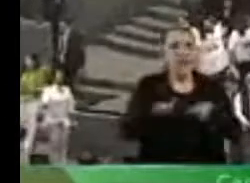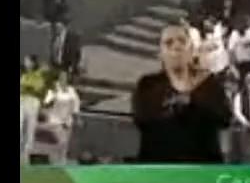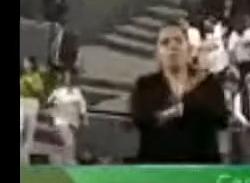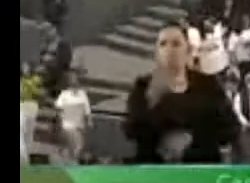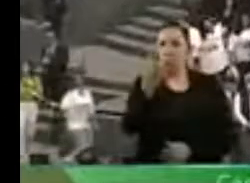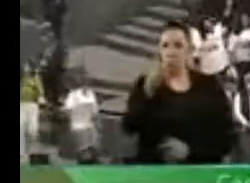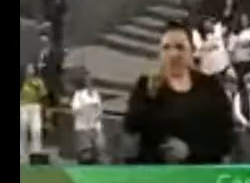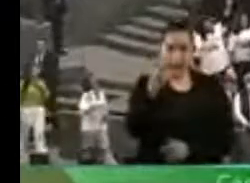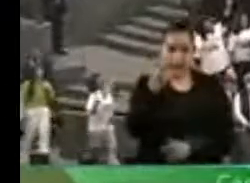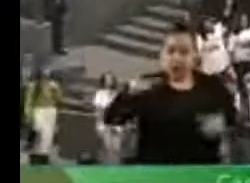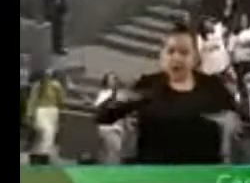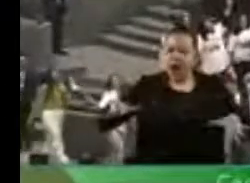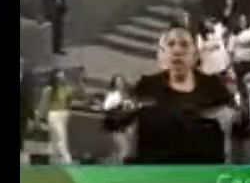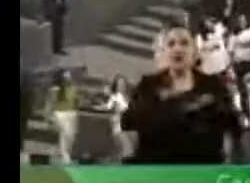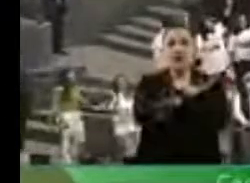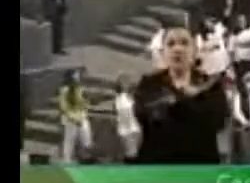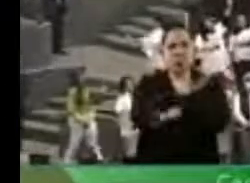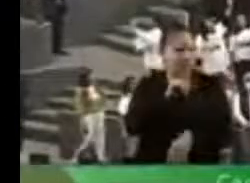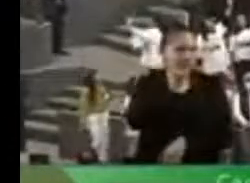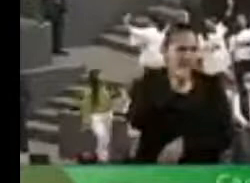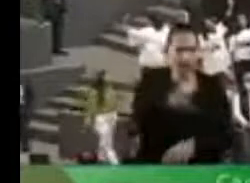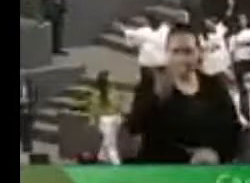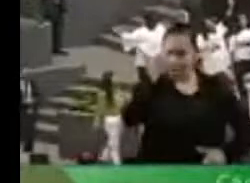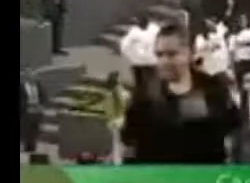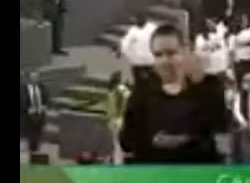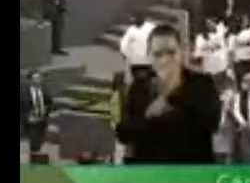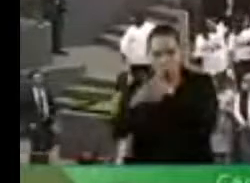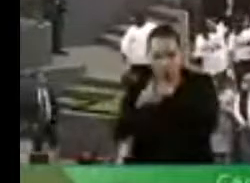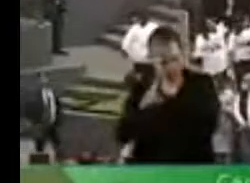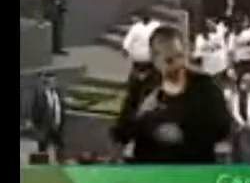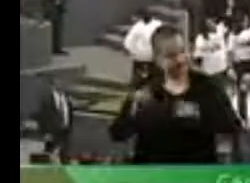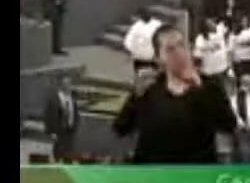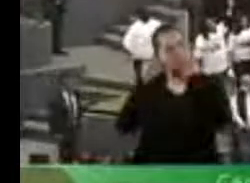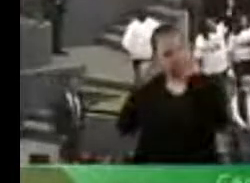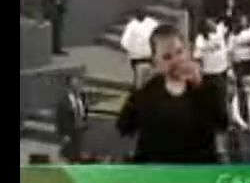compañero presidente López Obrador! ¡Y viva nuestra patria!